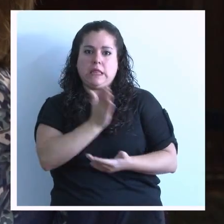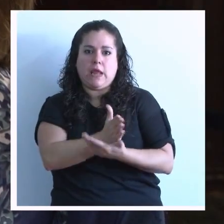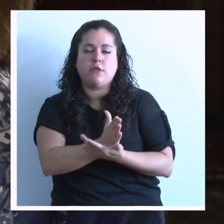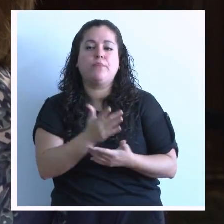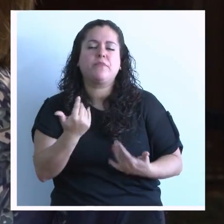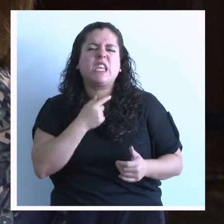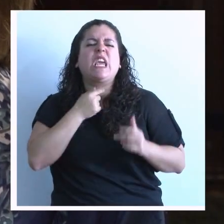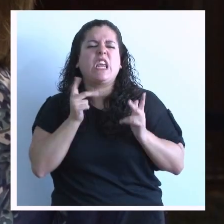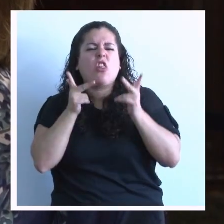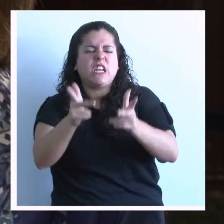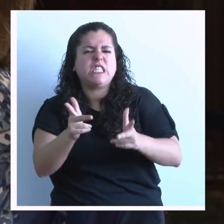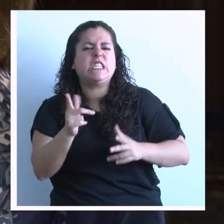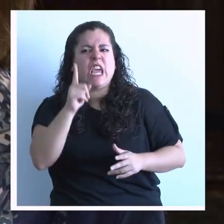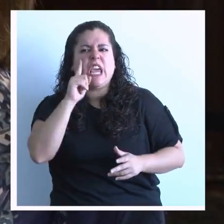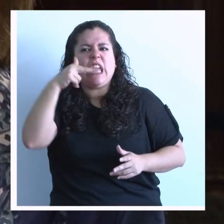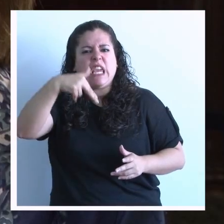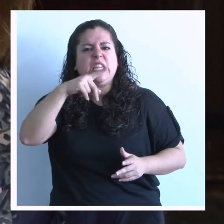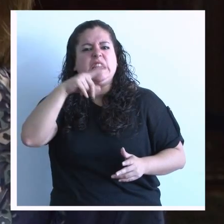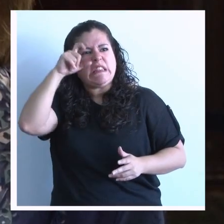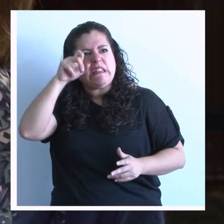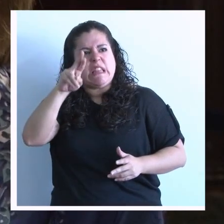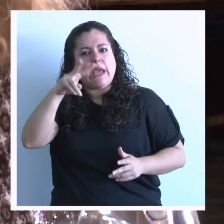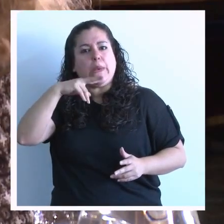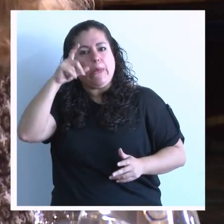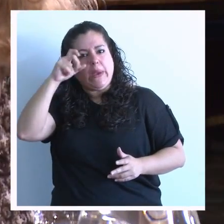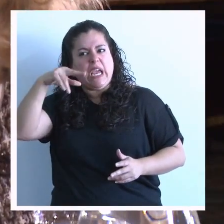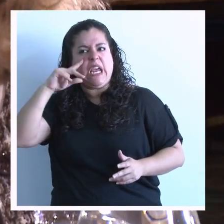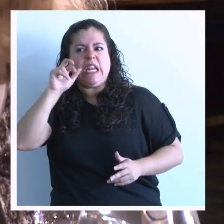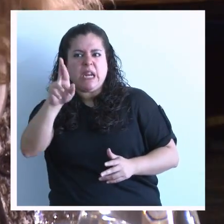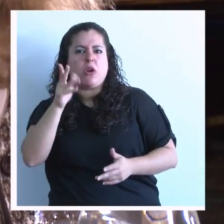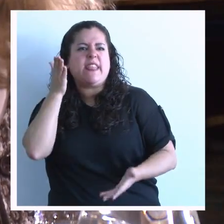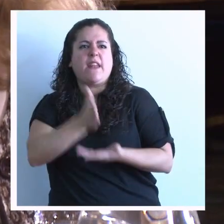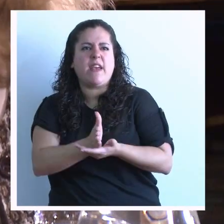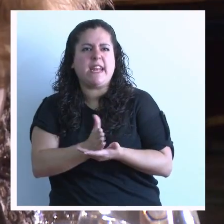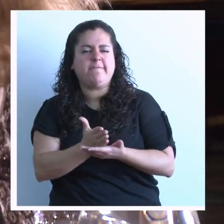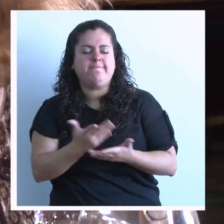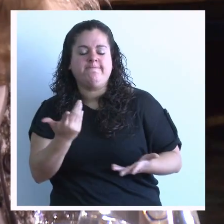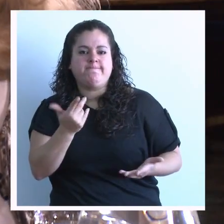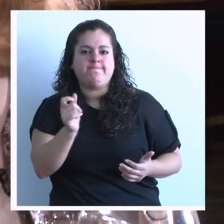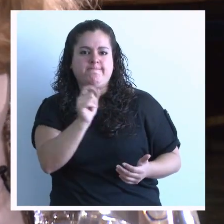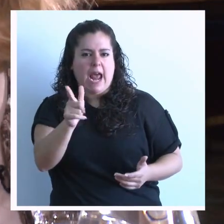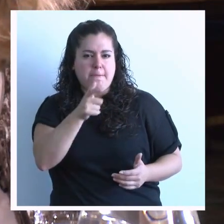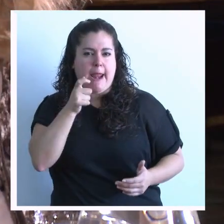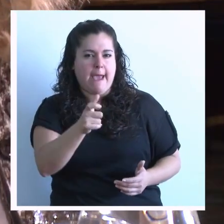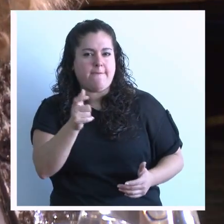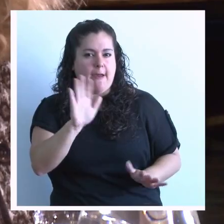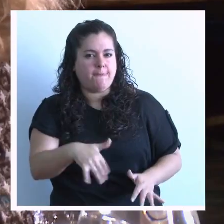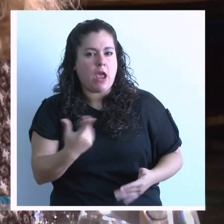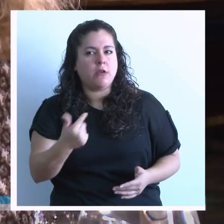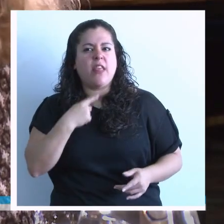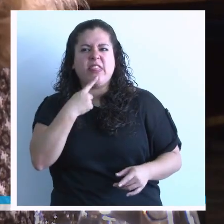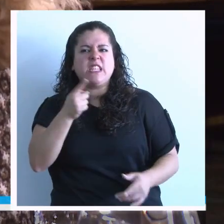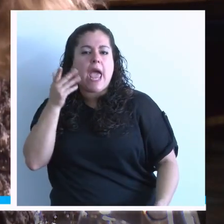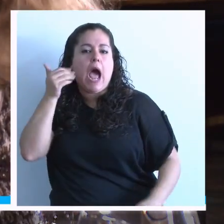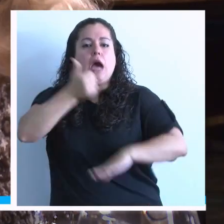digo intervenir, quiero decir, a ver, debería buscar un sinónimo, porque si no interviene suena muy mal. Quiere